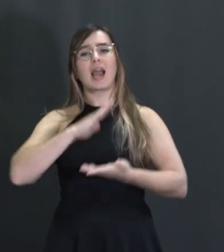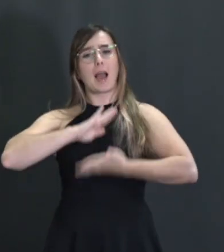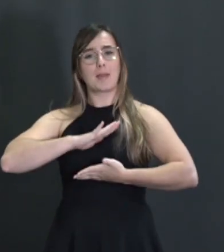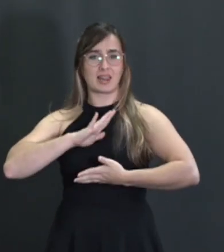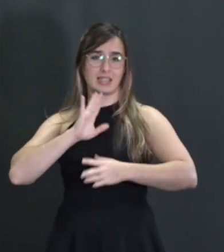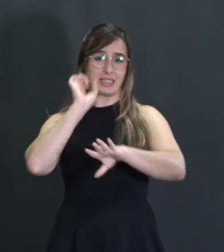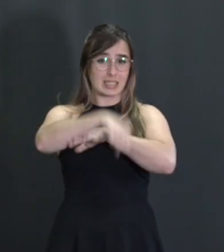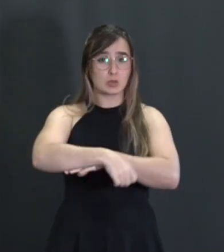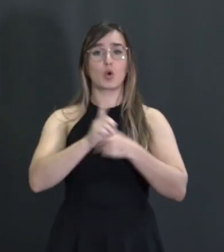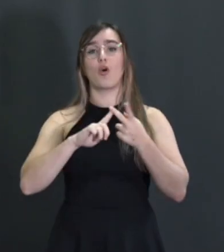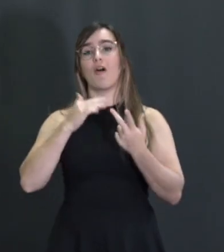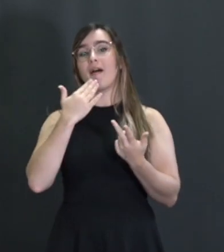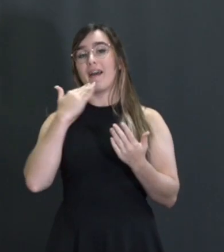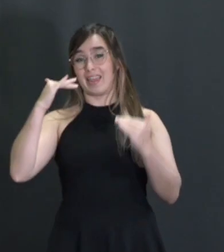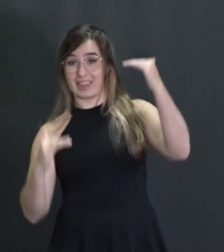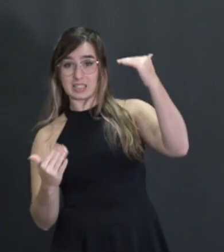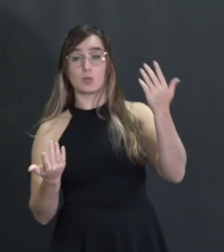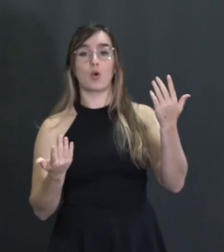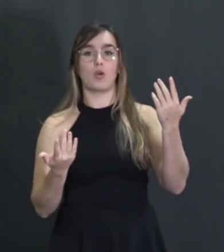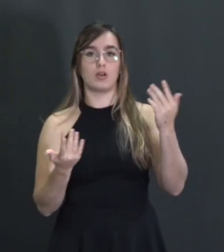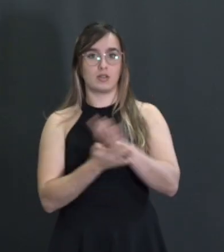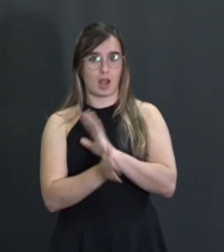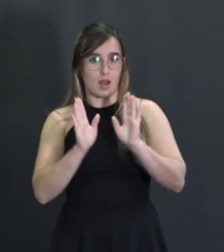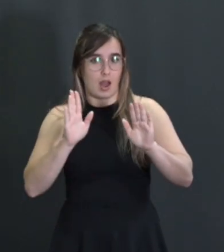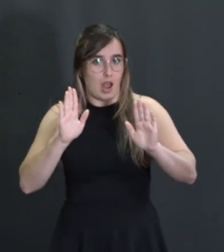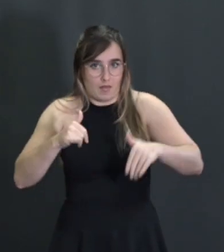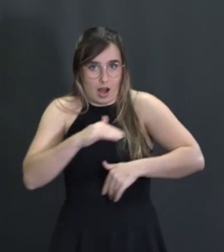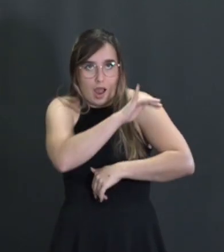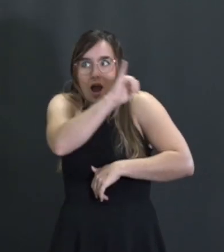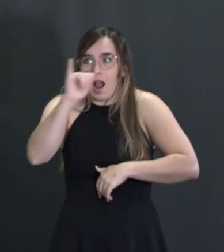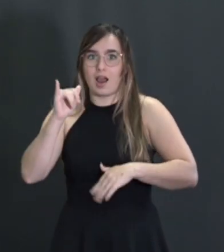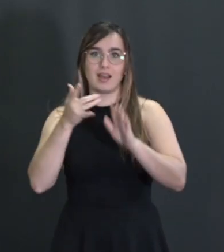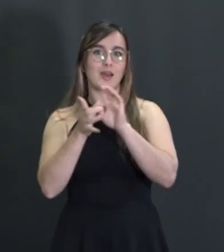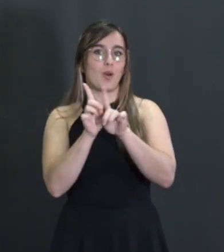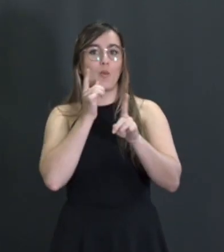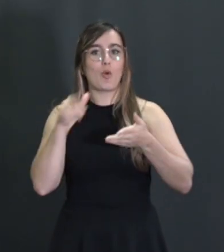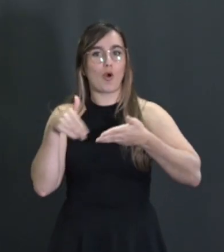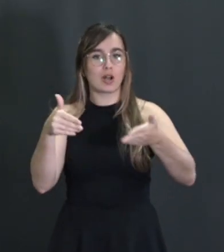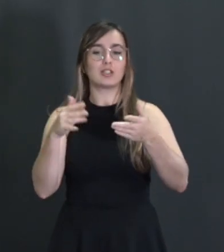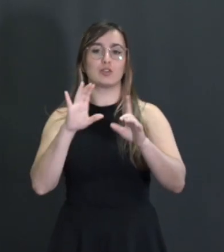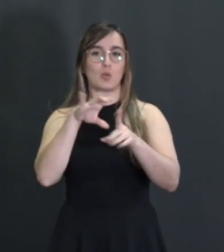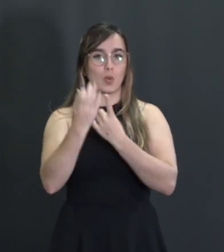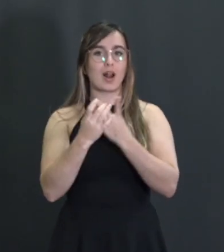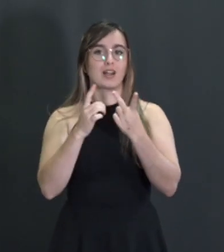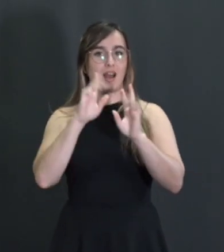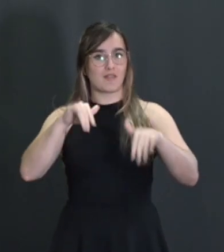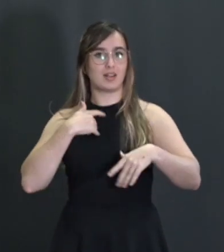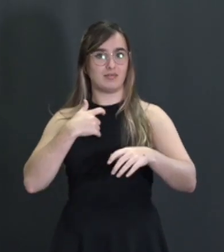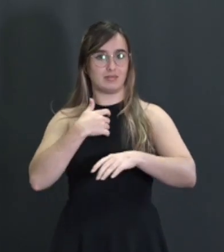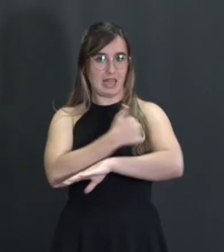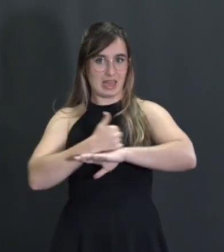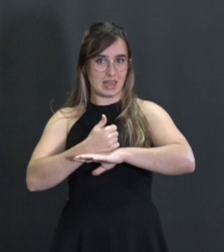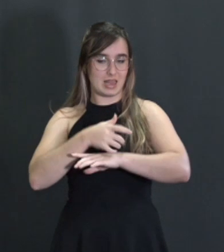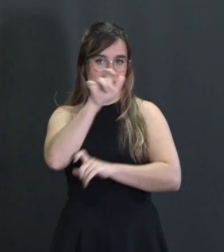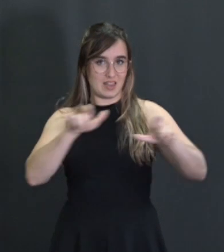Es decir, son corrientes culturales, civilizatorias, me